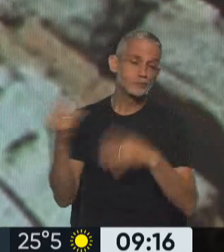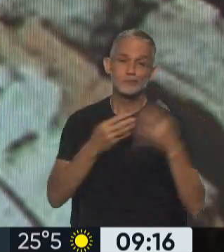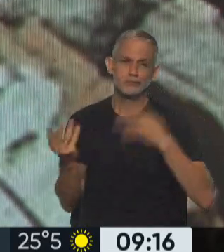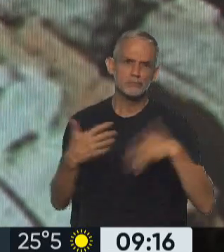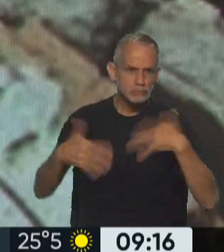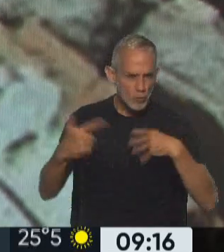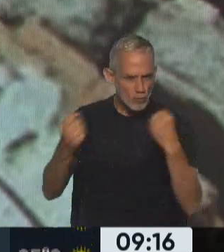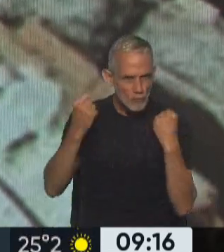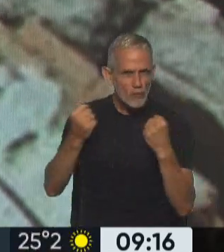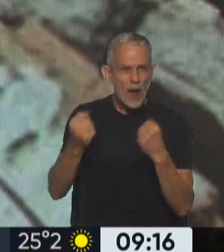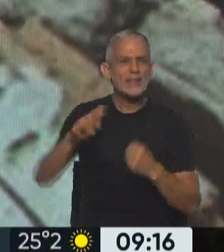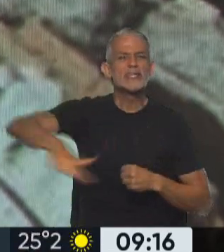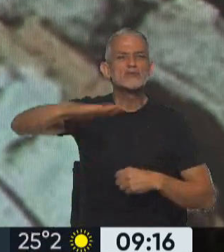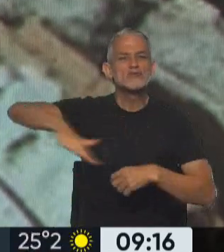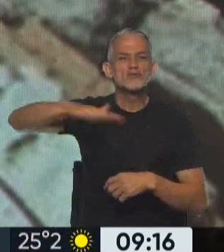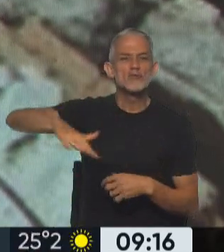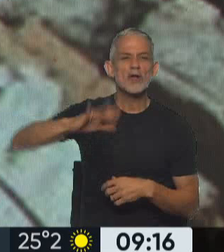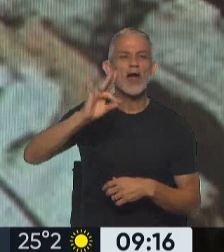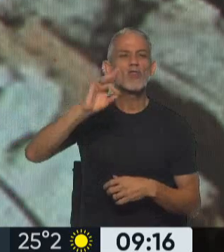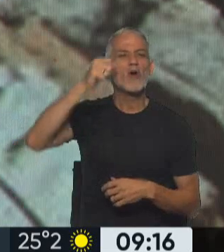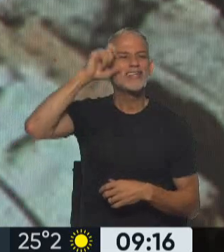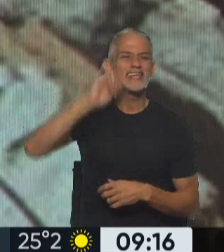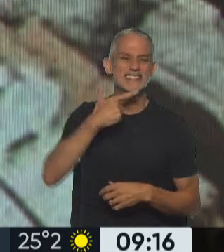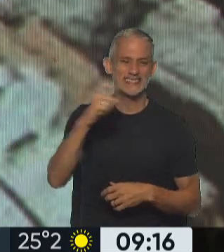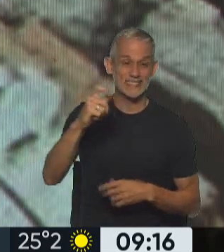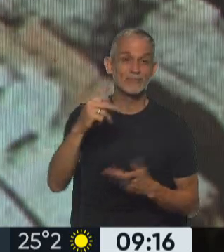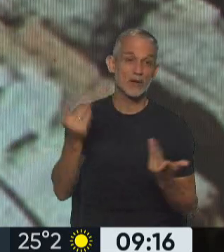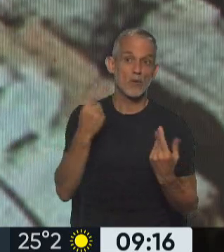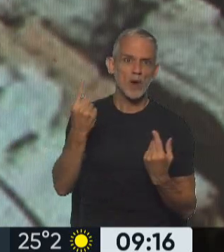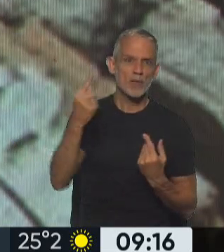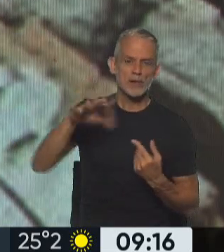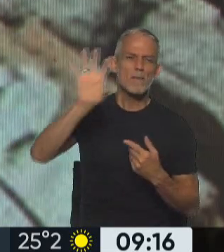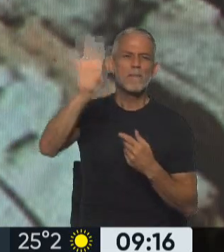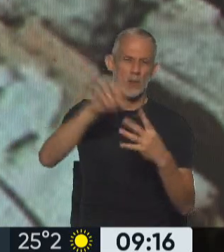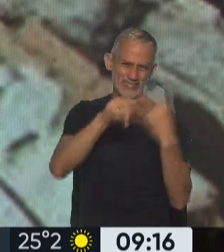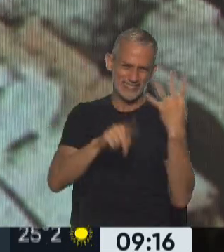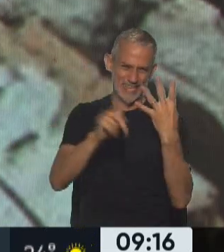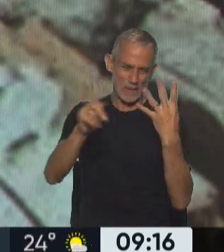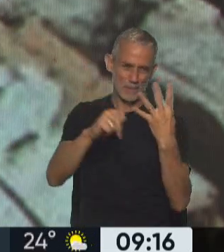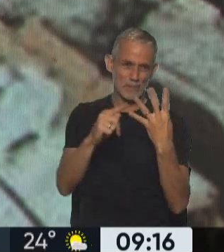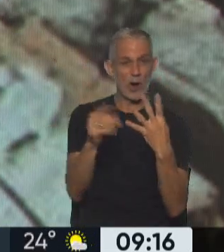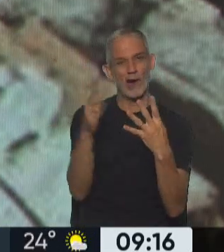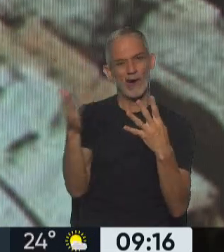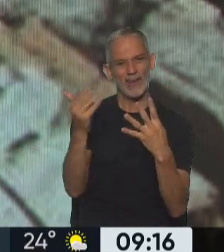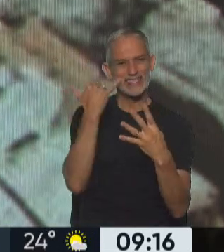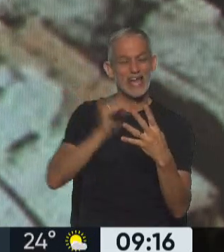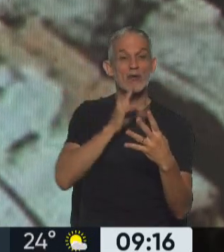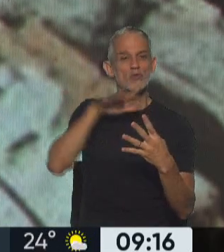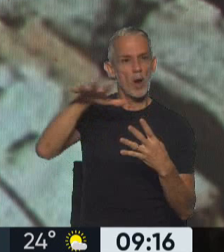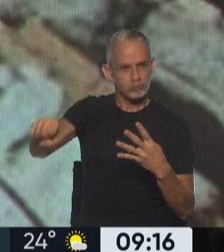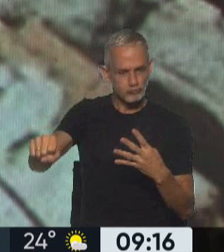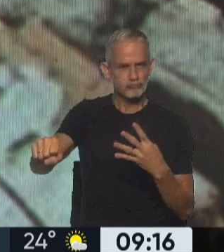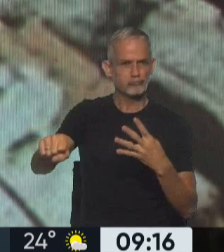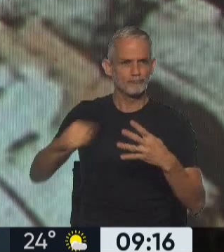muy fuertes en la zona de Donetsk. Estamos hablando de una de las provincias del este anexadas por